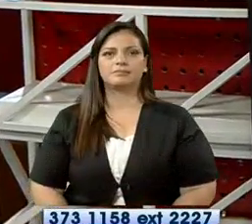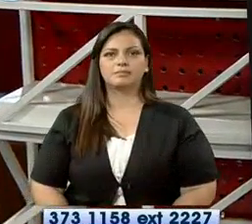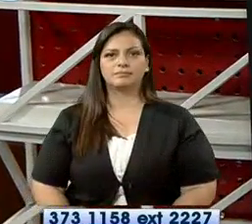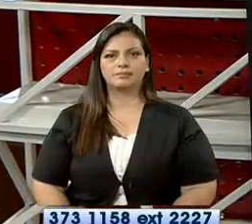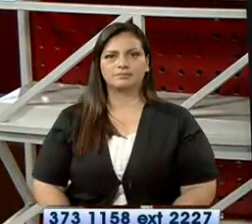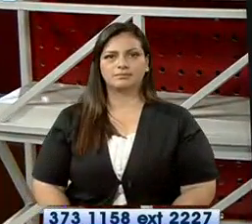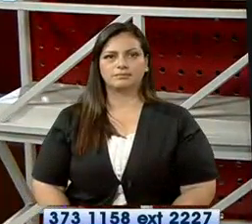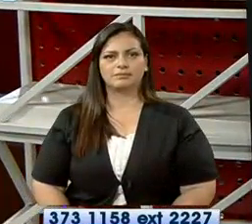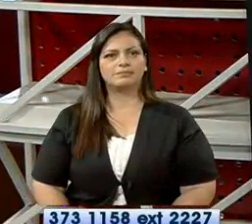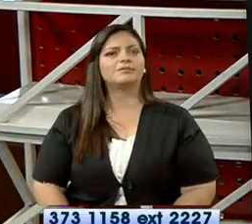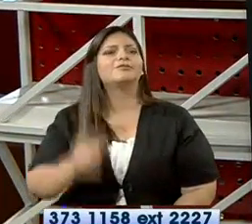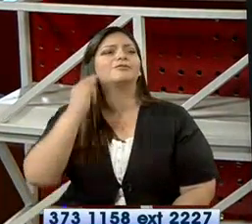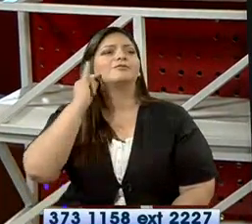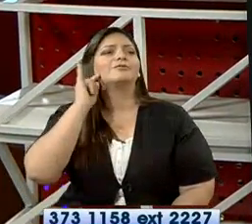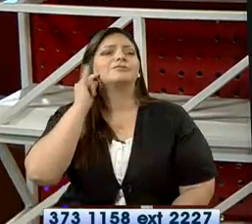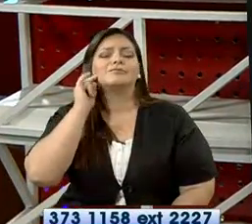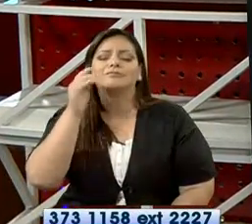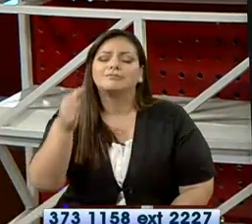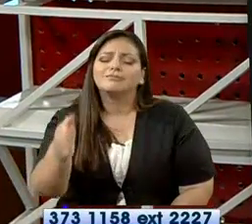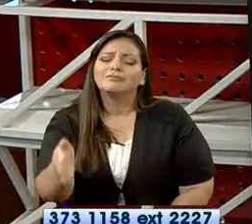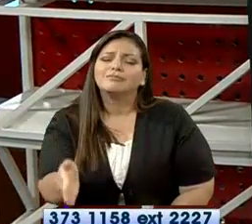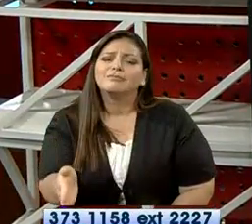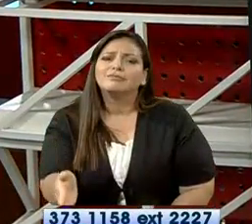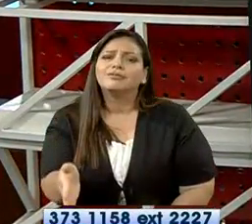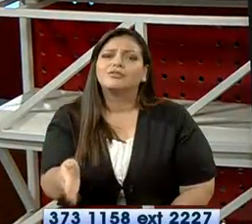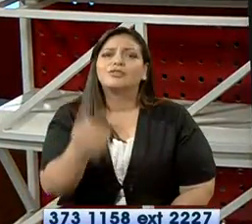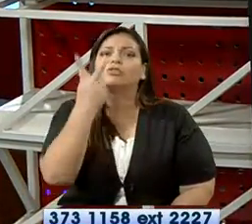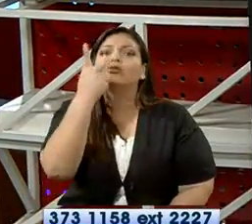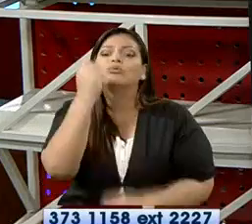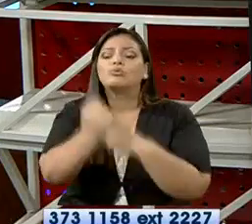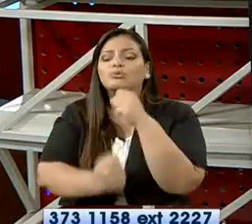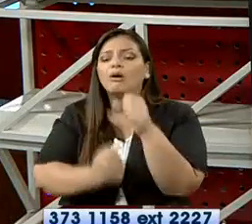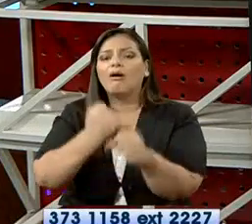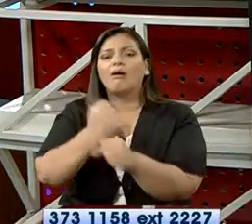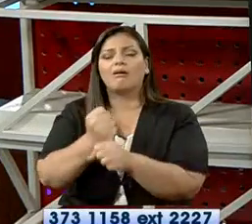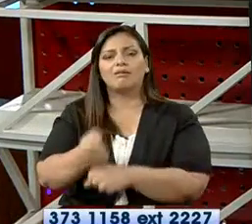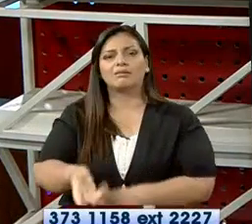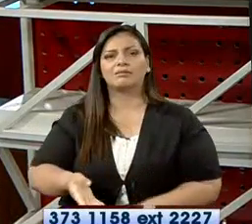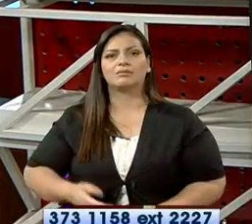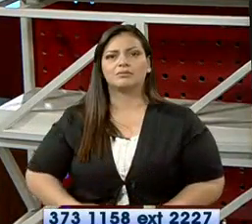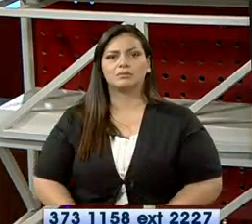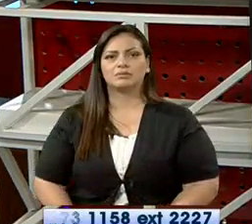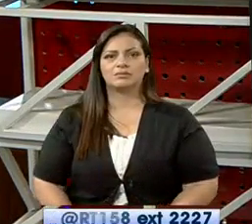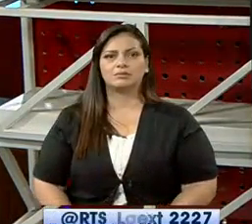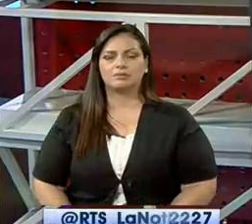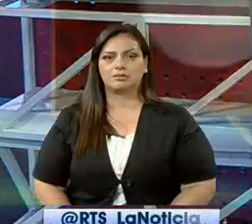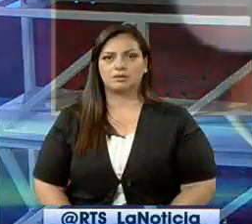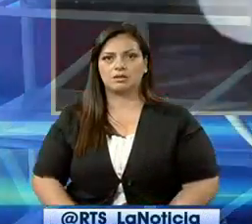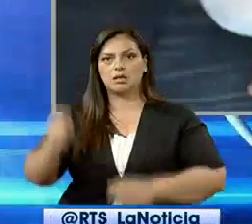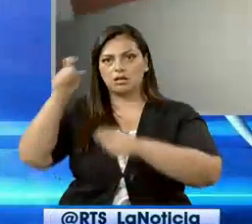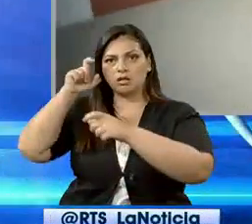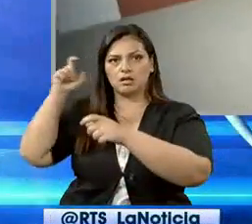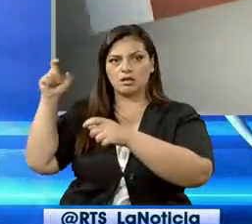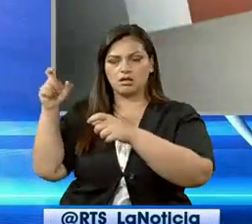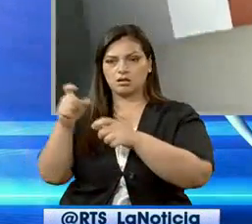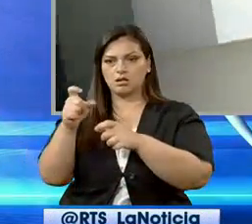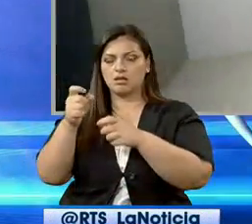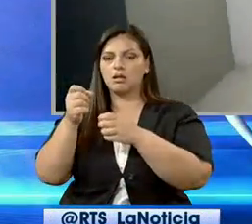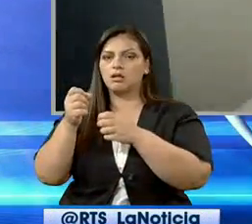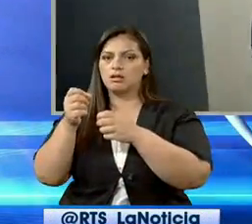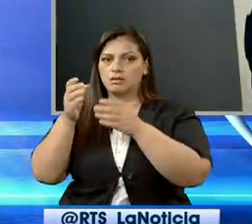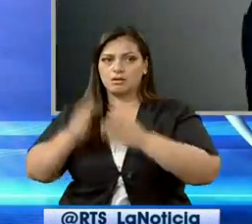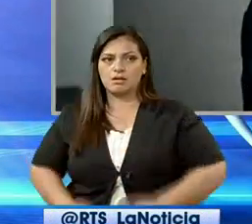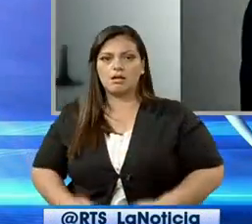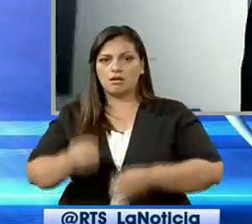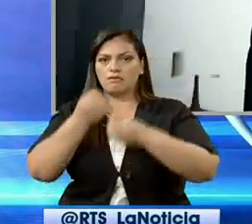Una niñita chiquitita, de 2 años de edad. De apenas 2 añitos de edad. Y decía el fiscal que el padrastro había confesado que la maltrataba